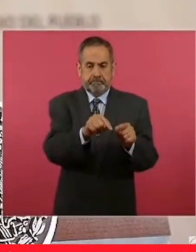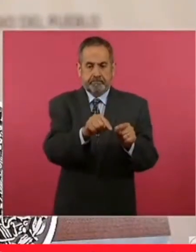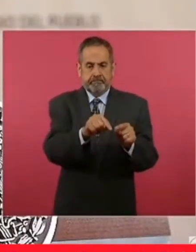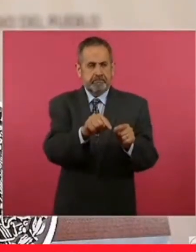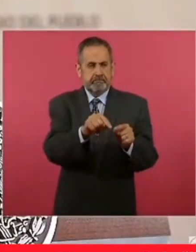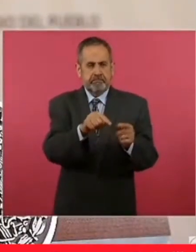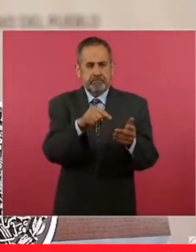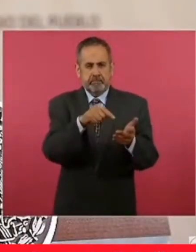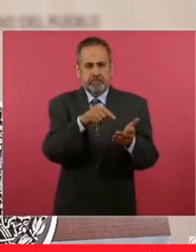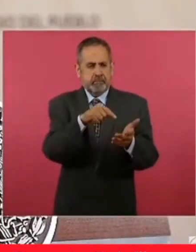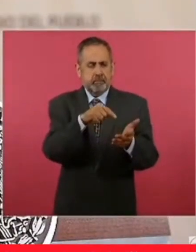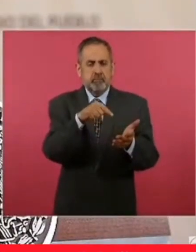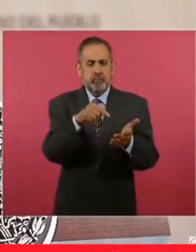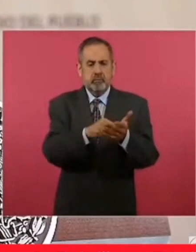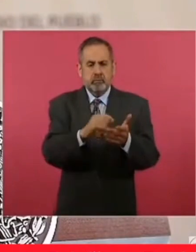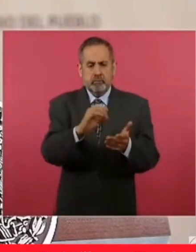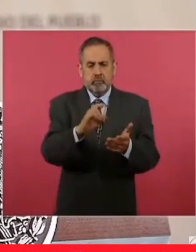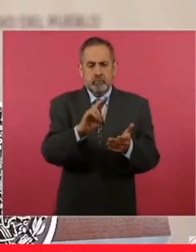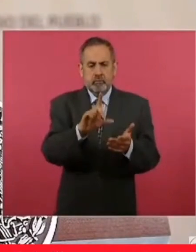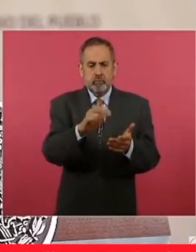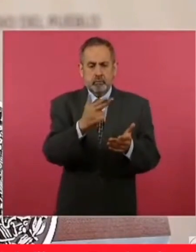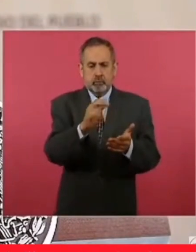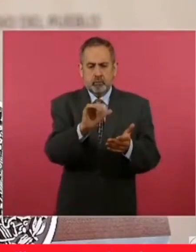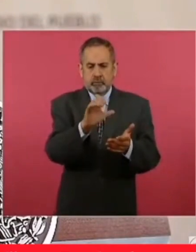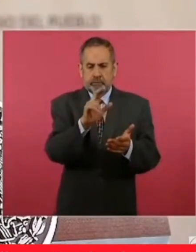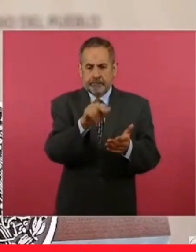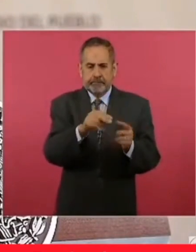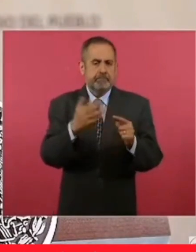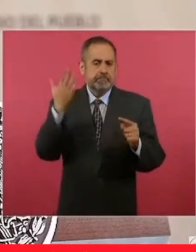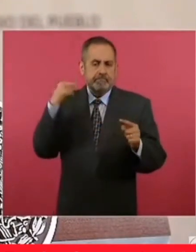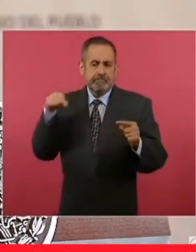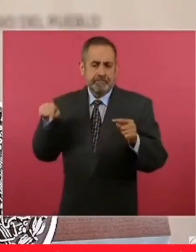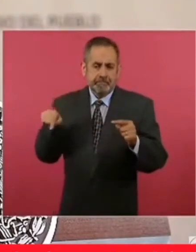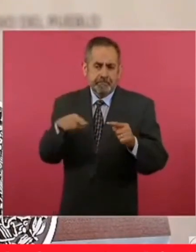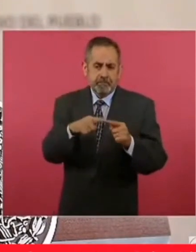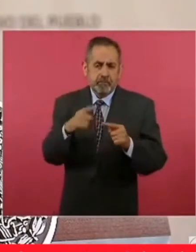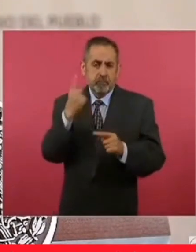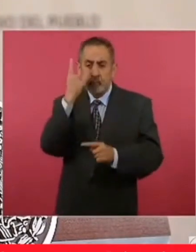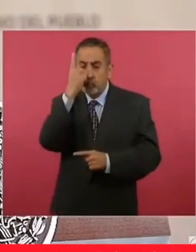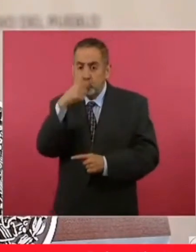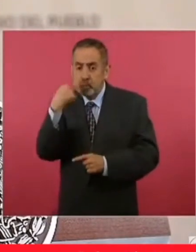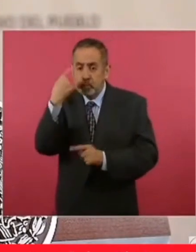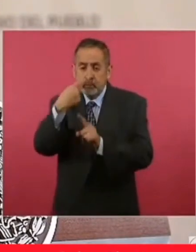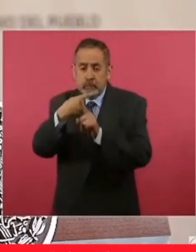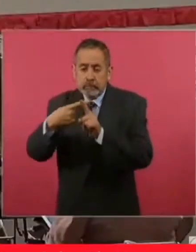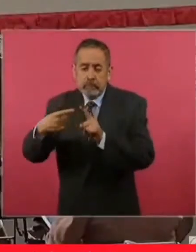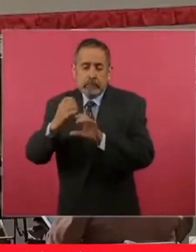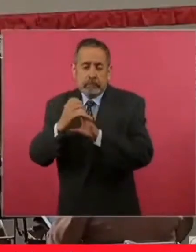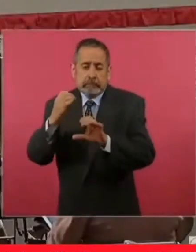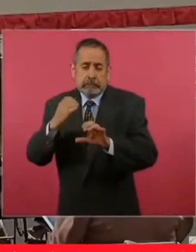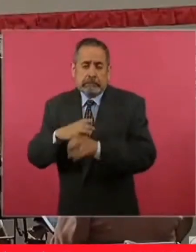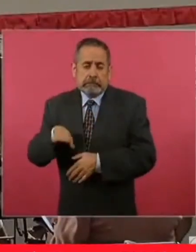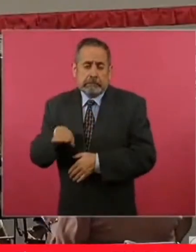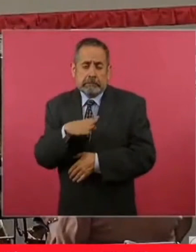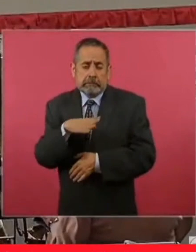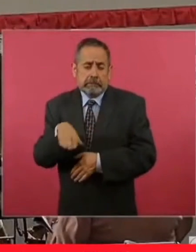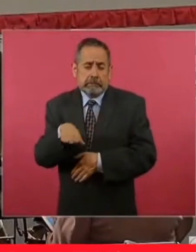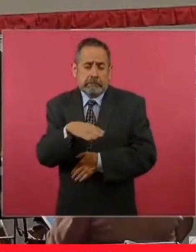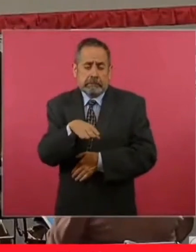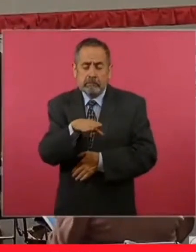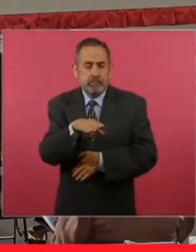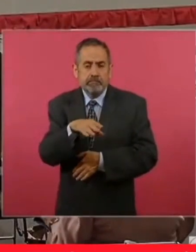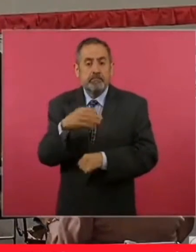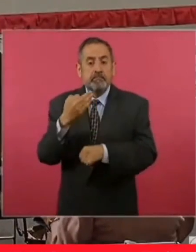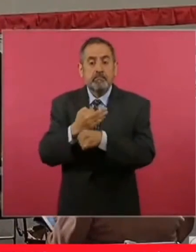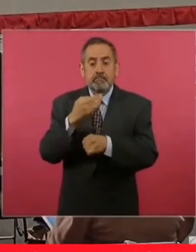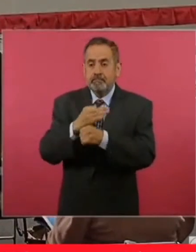el lugar donde está la estación Culhuacán era de 1 hora y media, y ese tiempo se